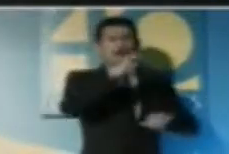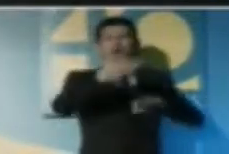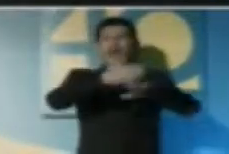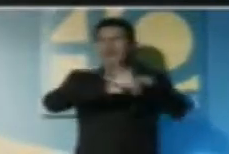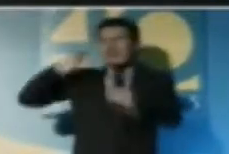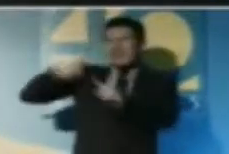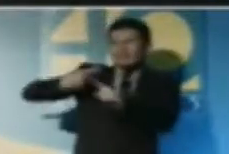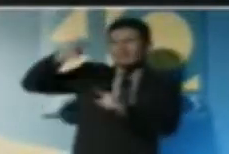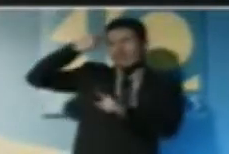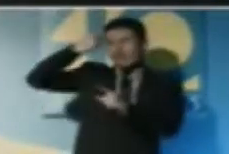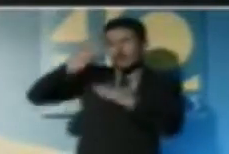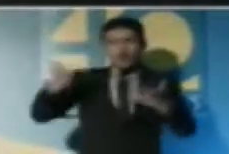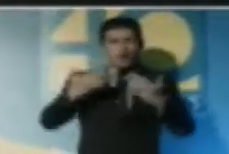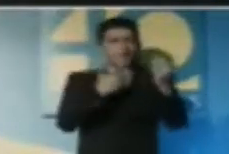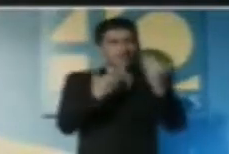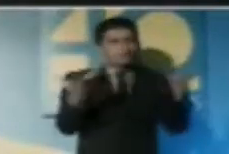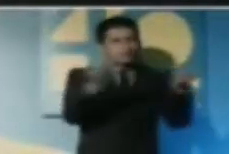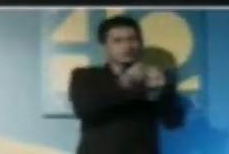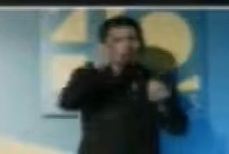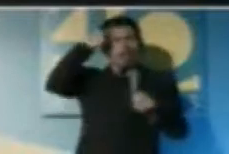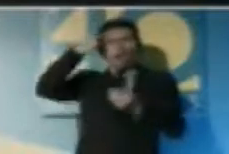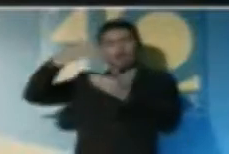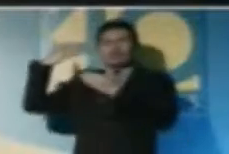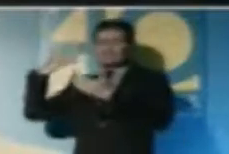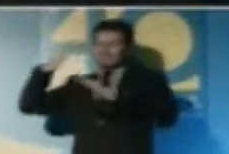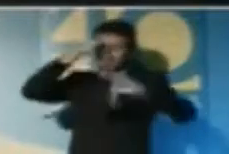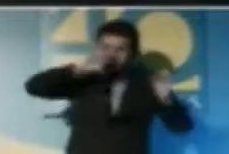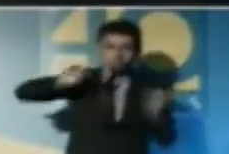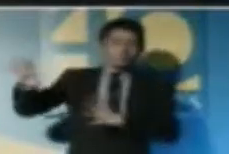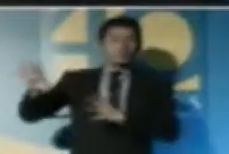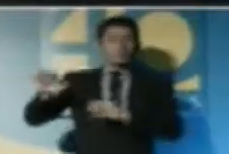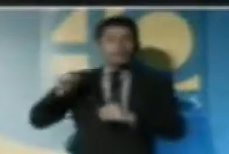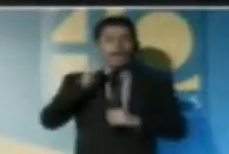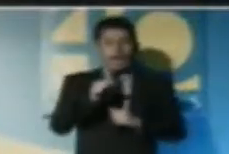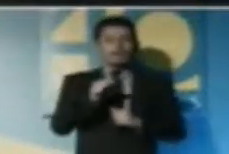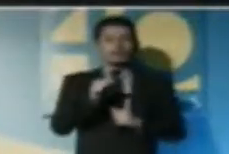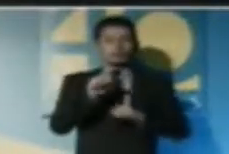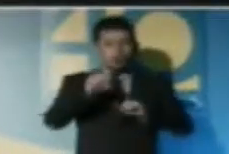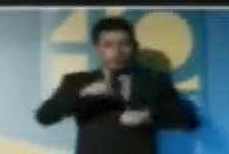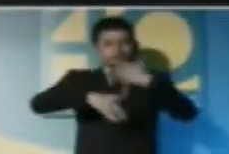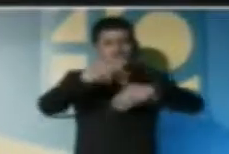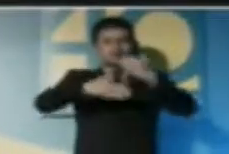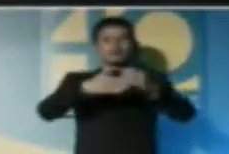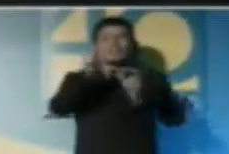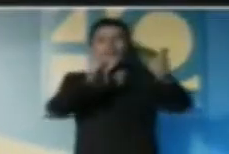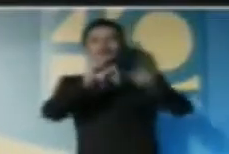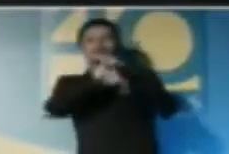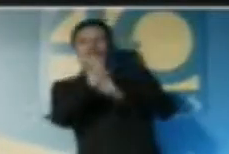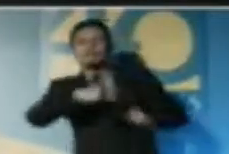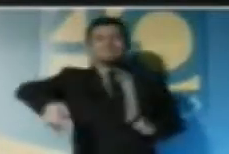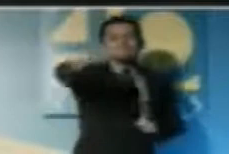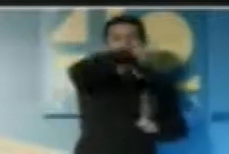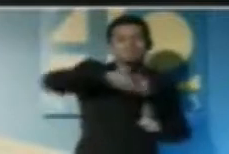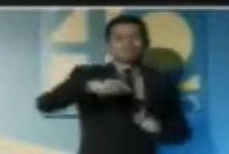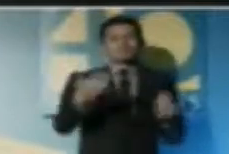el restablecimiento de la confianza colectiva que deben imperar para que podamos estructurar el capital social indispensable que